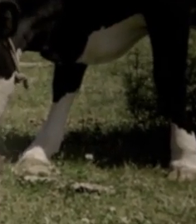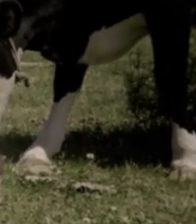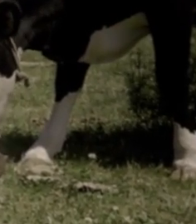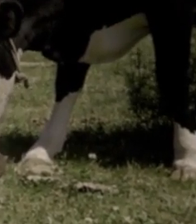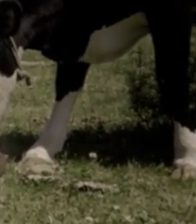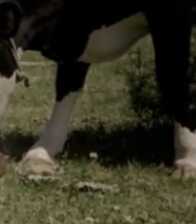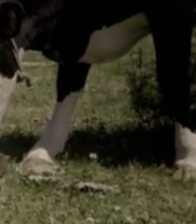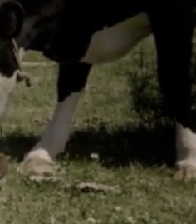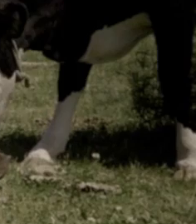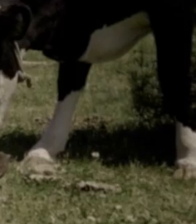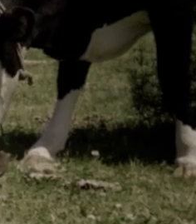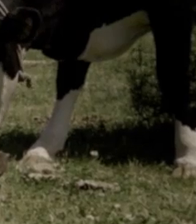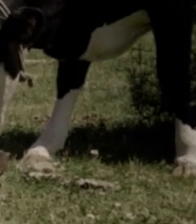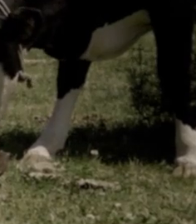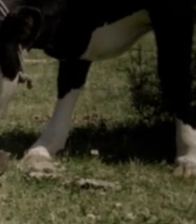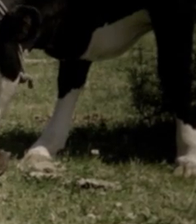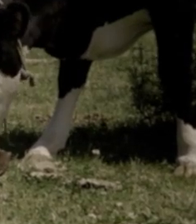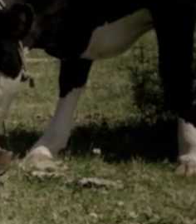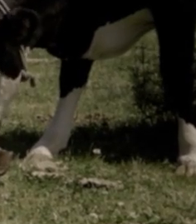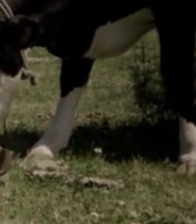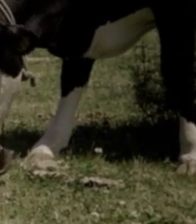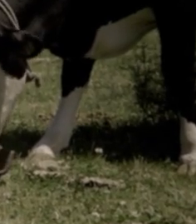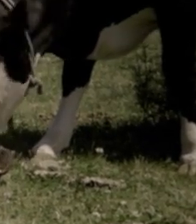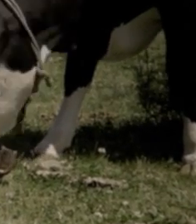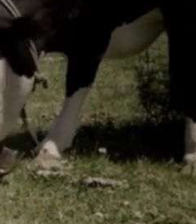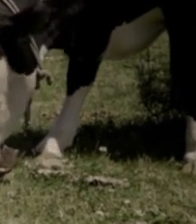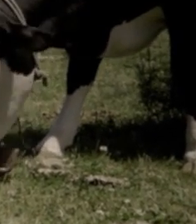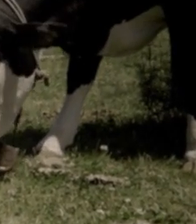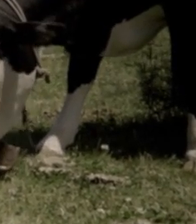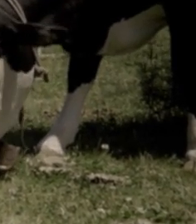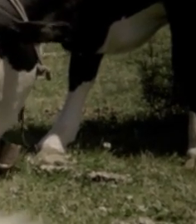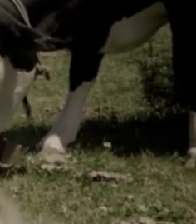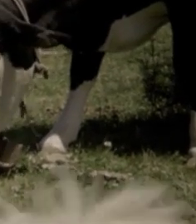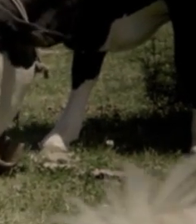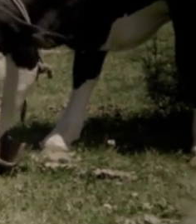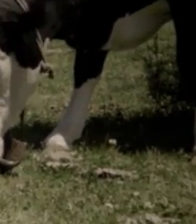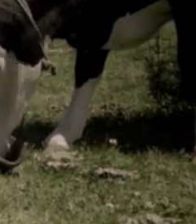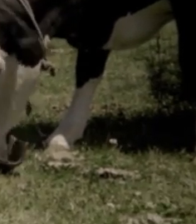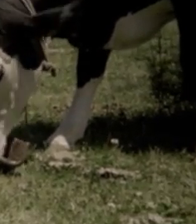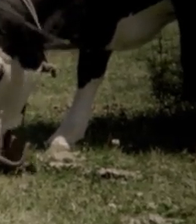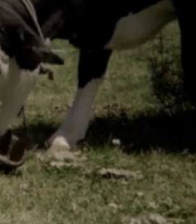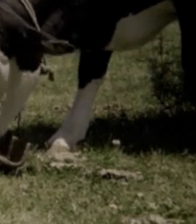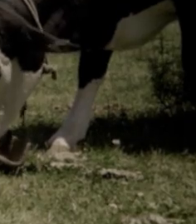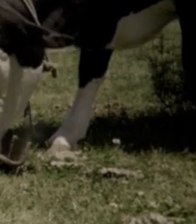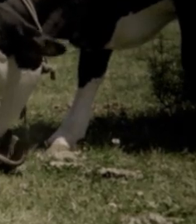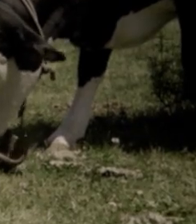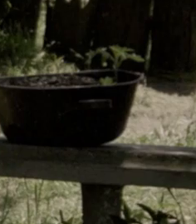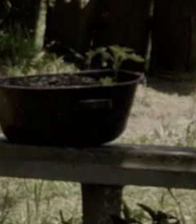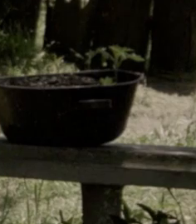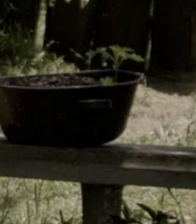la primera vez que se loud a la ley de ocho horas estábamos ahí la discrepancia que hacíamos 1012 horas entonces yo cuando